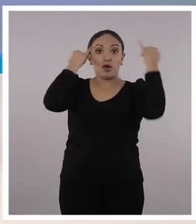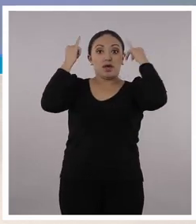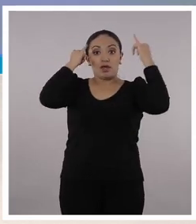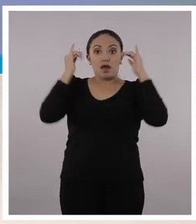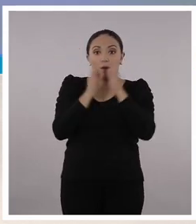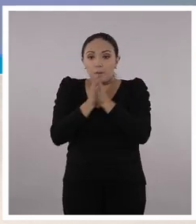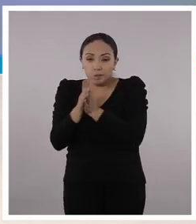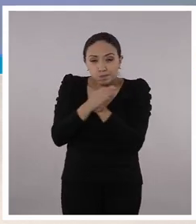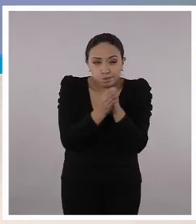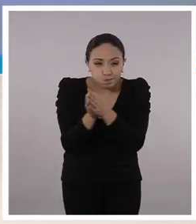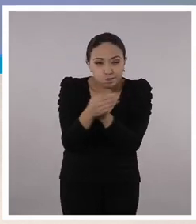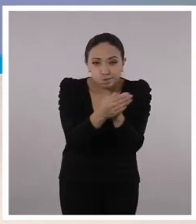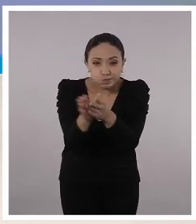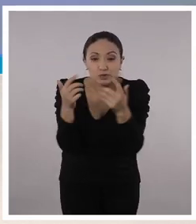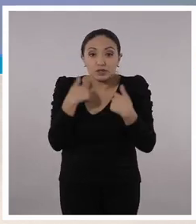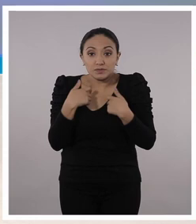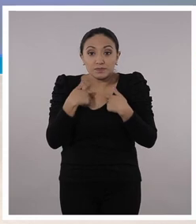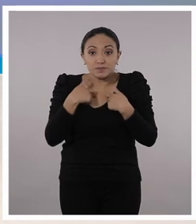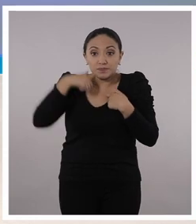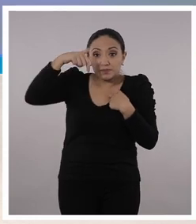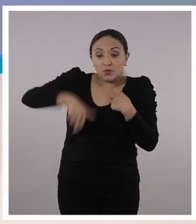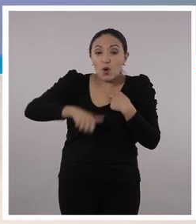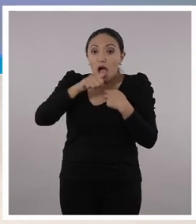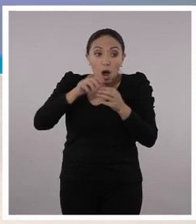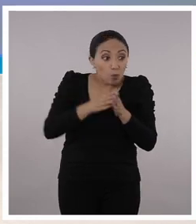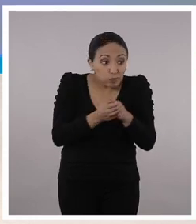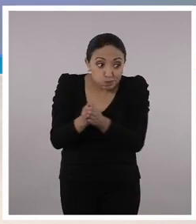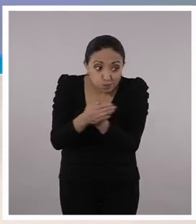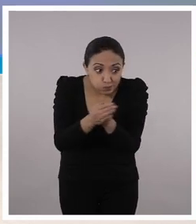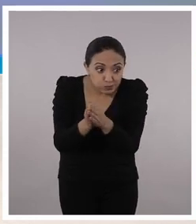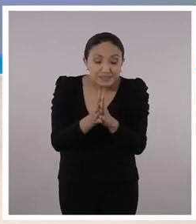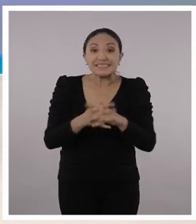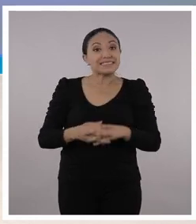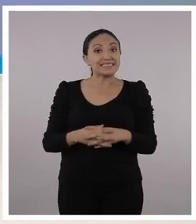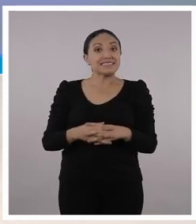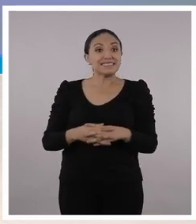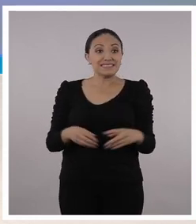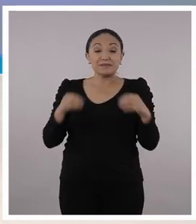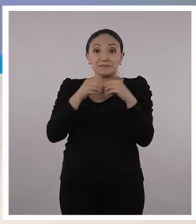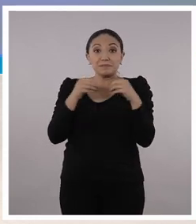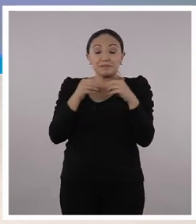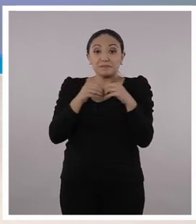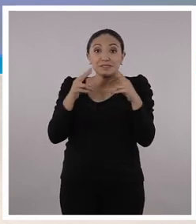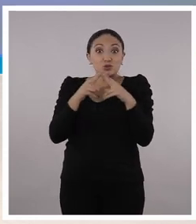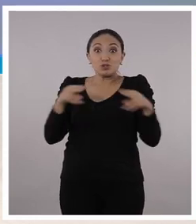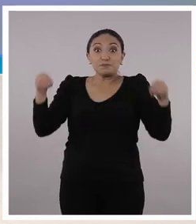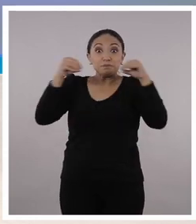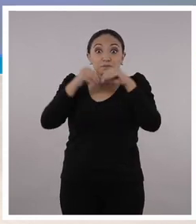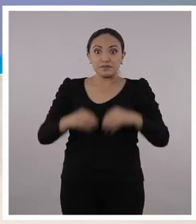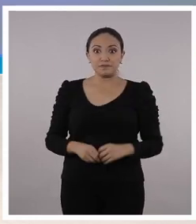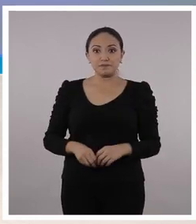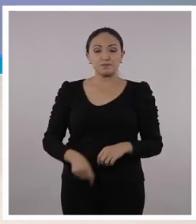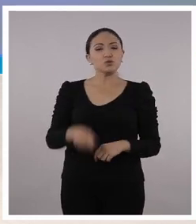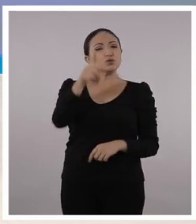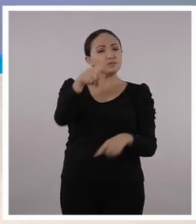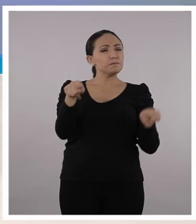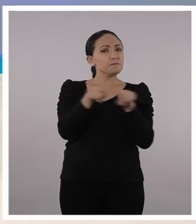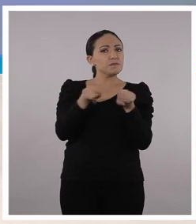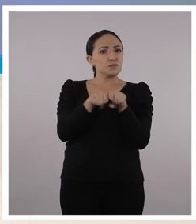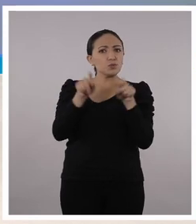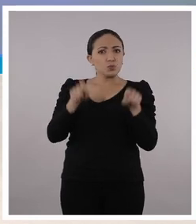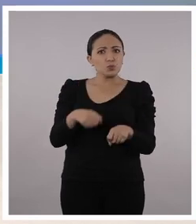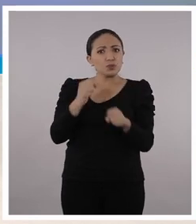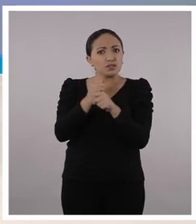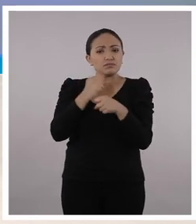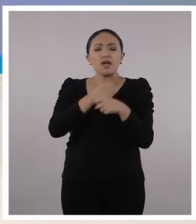en un submarino, debajo del mar, conociendo todo sobre él. Ustedes pueden hacer lo mismo en